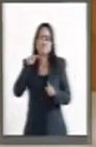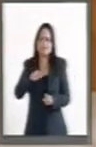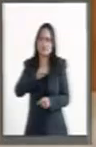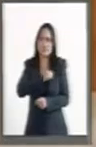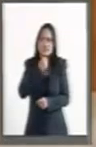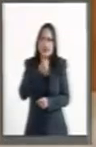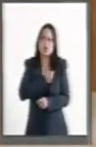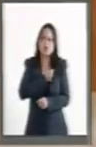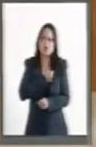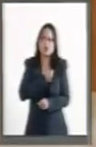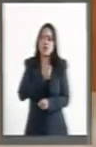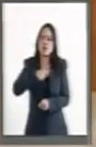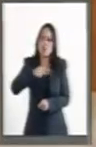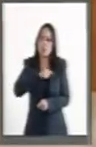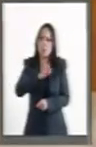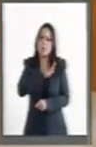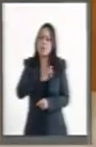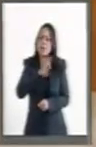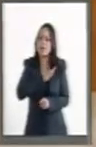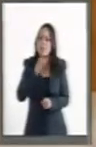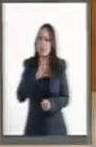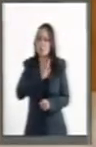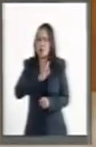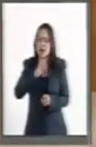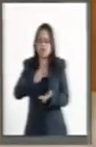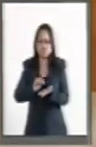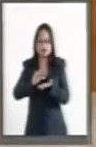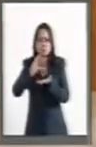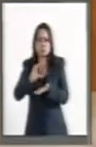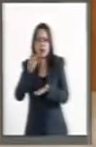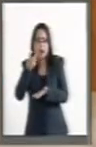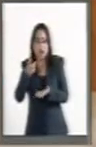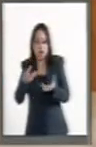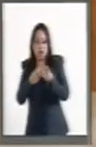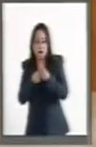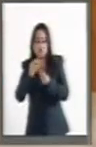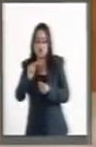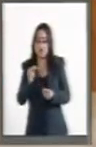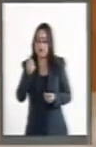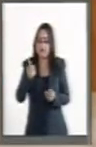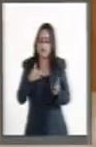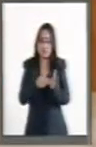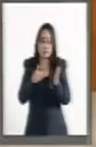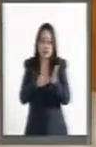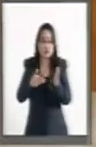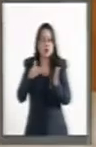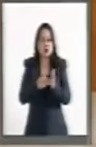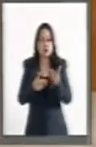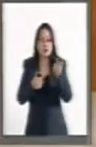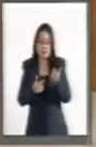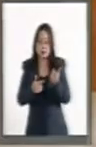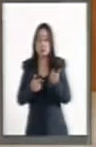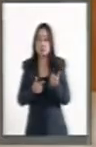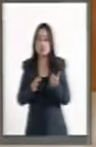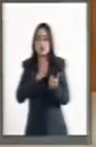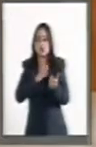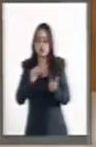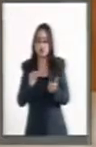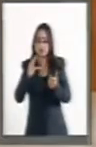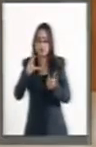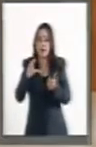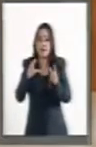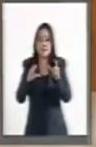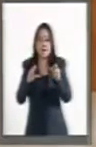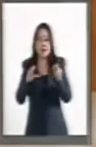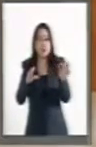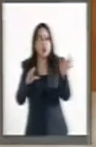total, podríamos incrementar con esa cantidad, con esos 86 mil millones de pesos, hasta el 20% el gasto